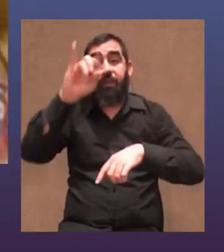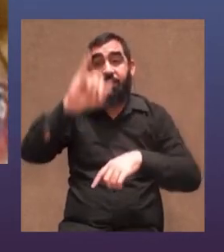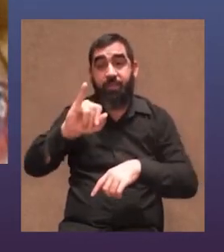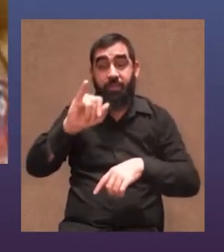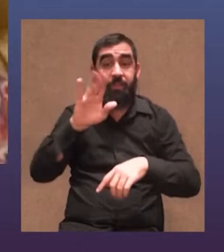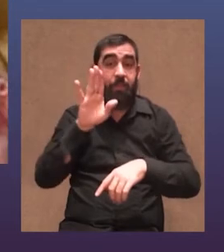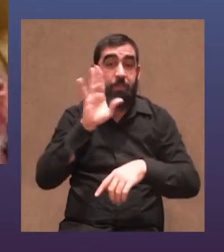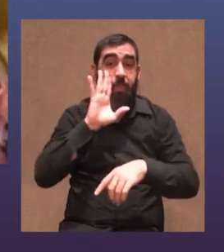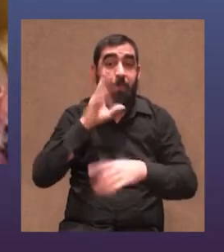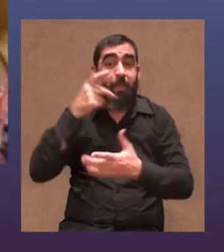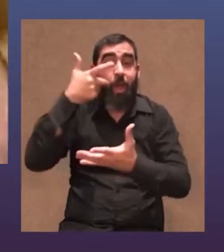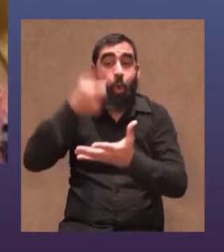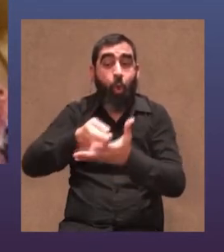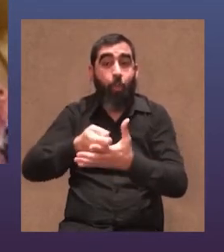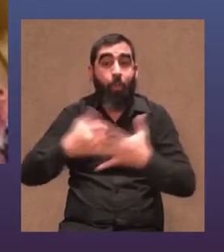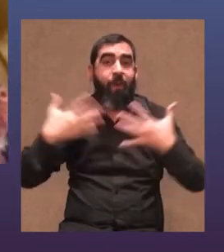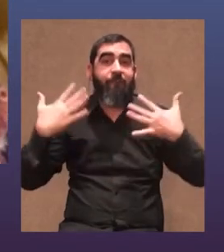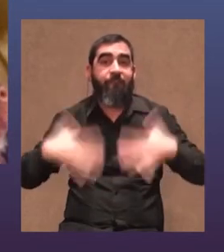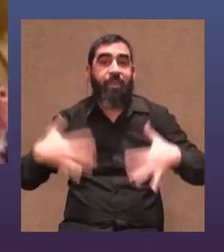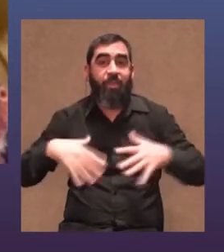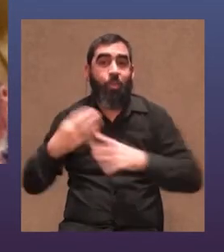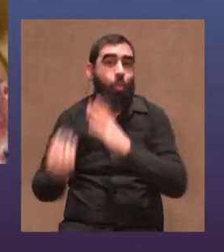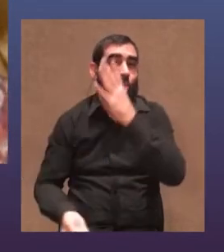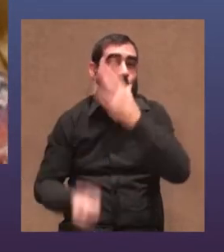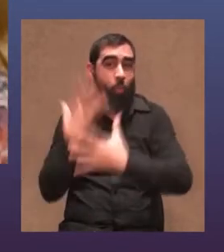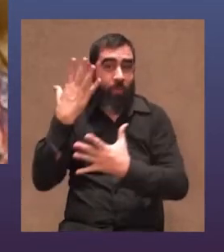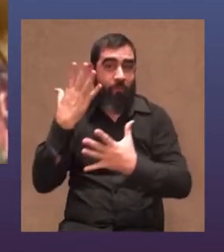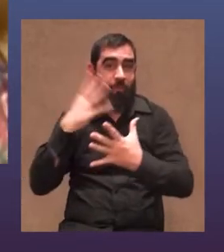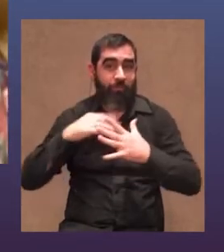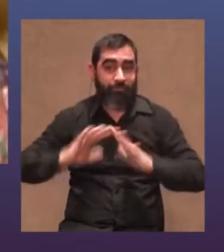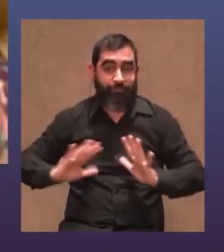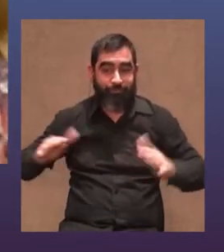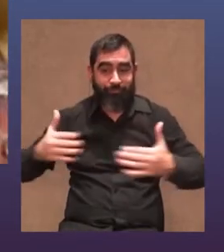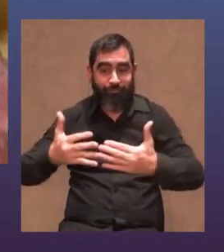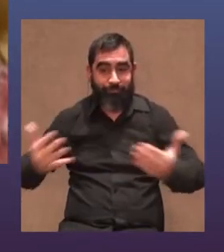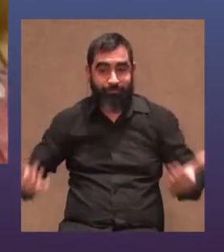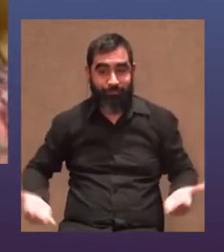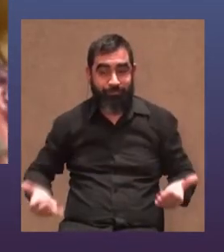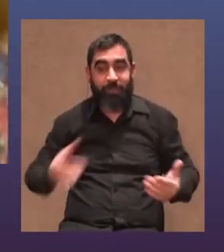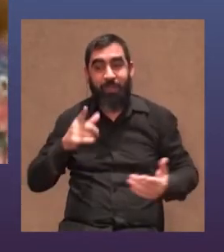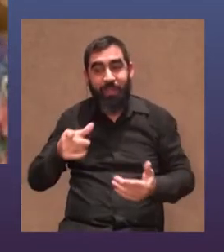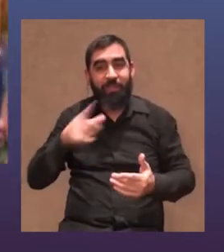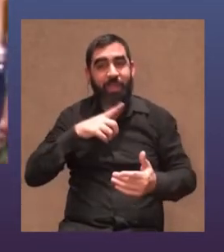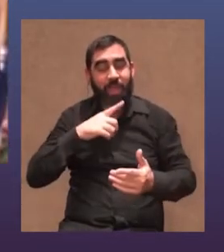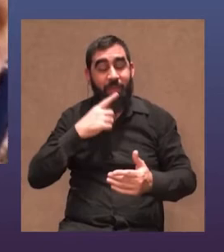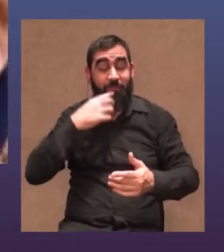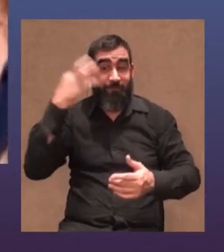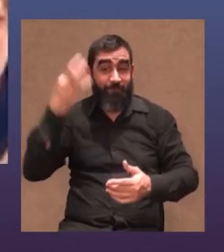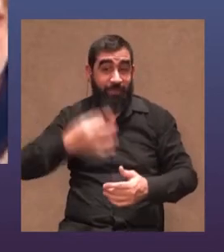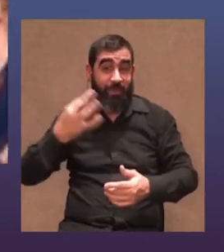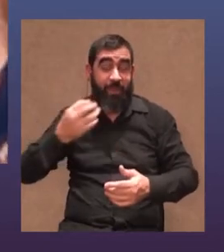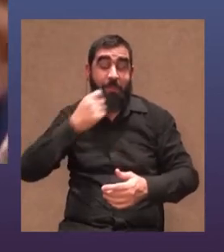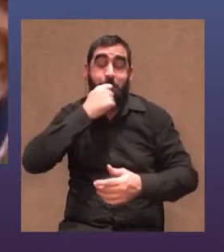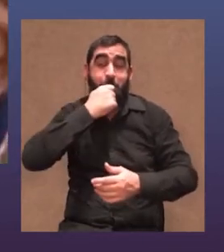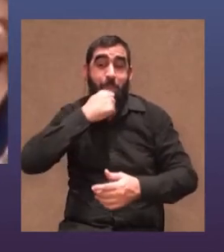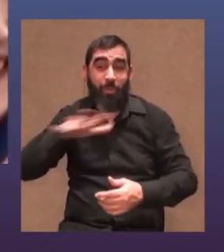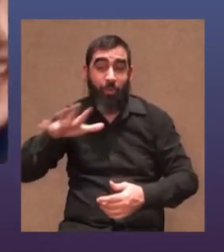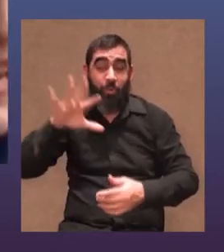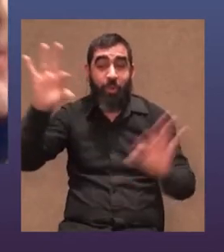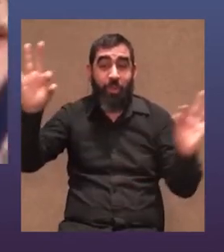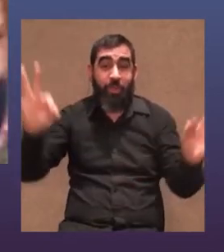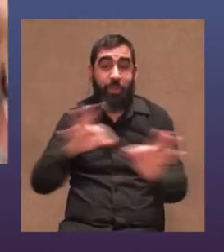nuevo. Y entonces la historia de los vestidos nuevos tuvo mucho que ver con mi historia